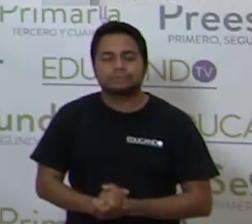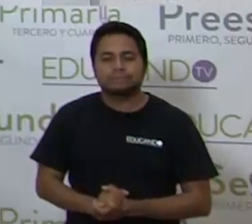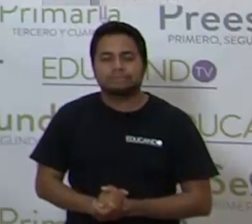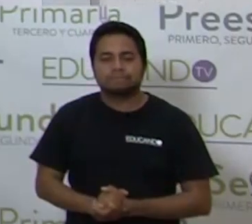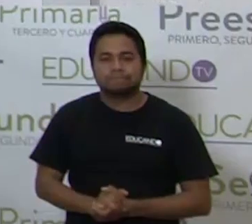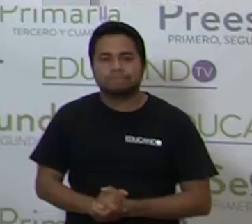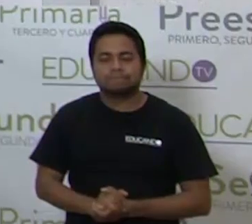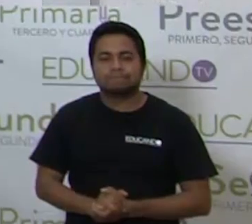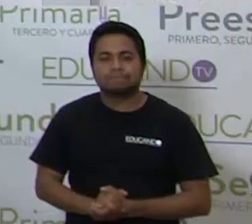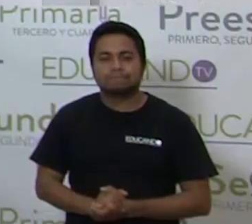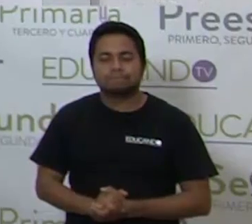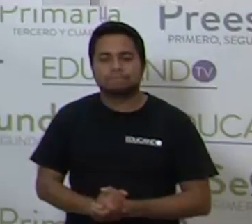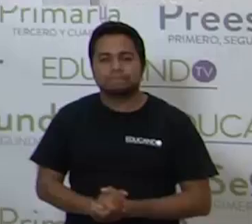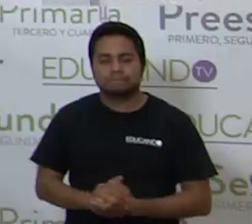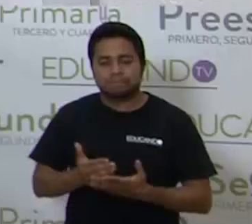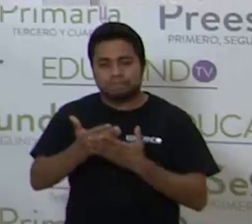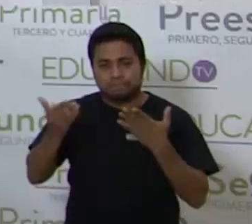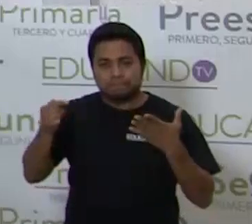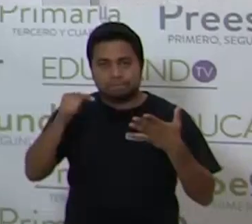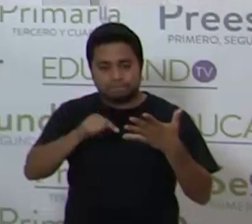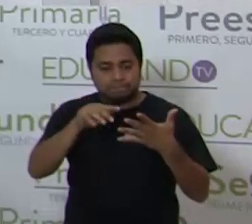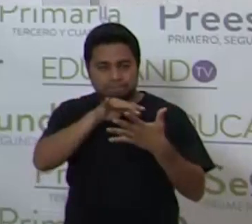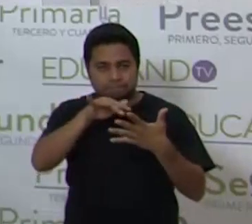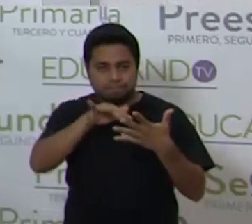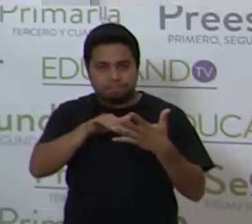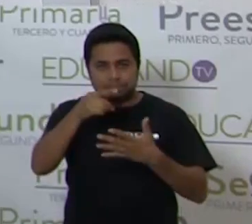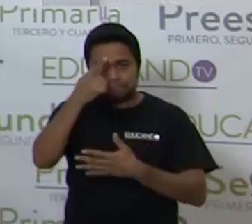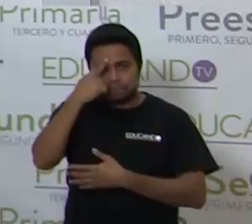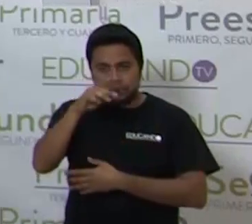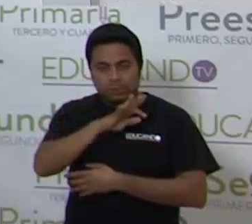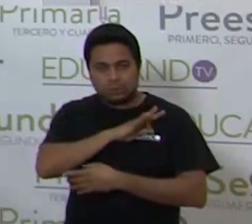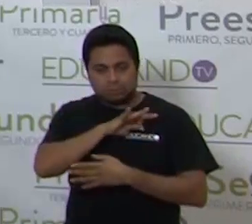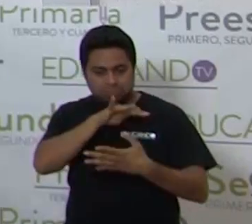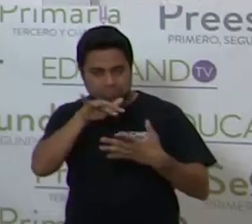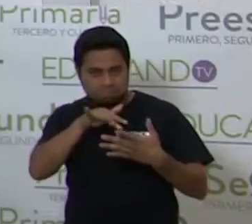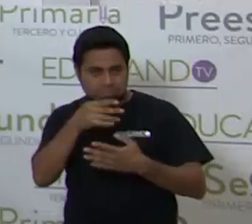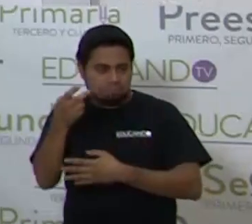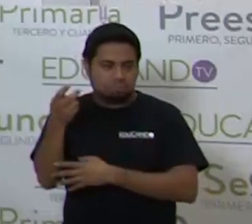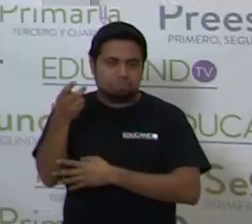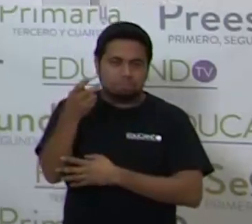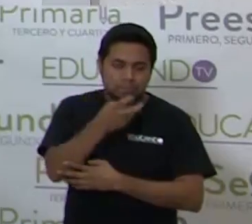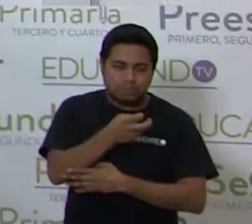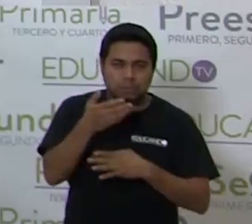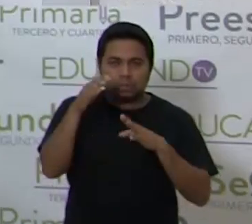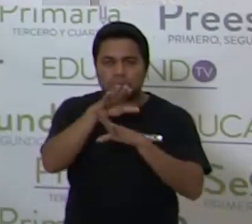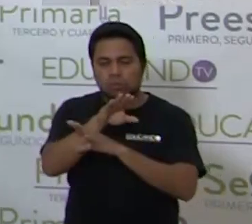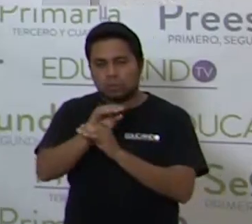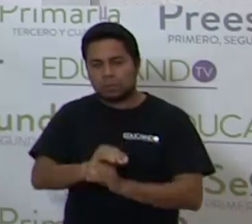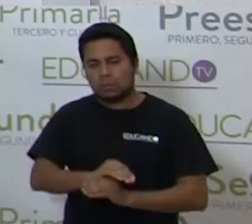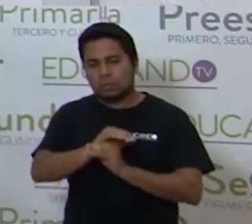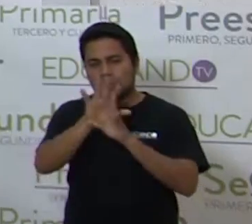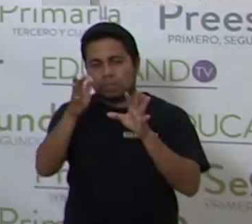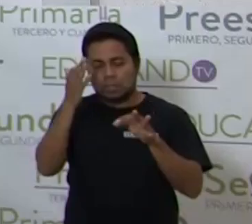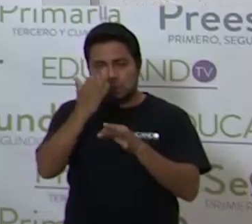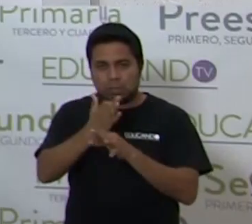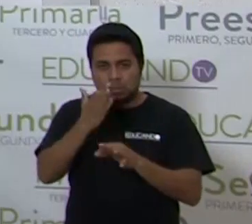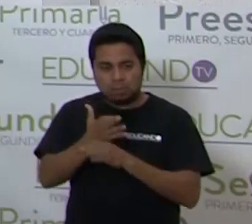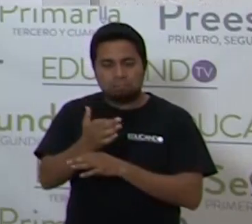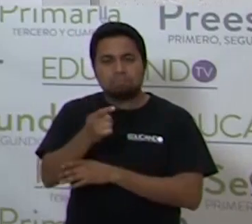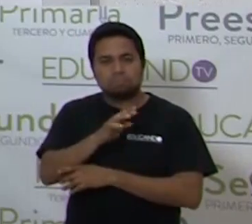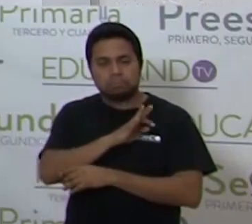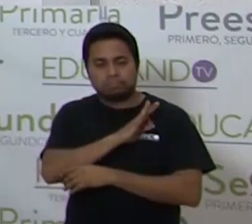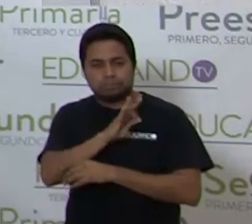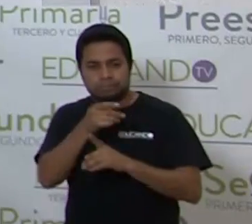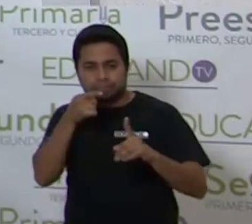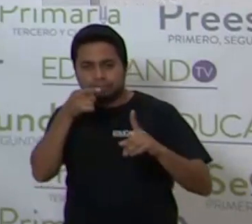bien, vamos a leer, te invito para que podamos leer estas 7 instrucciones de forma muy clara, porque a partir de esto vamos a